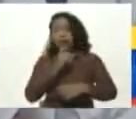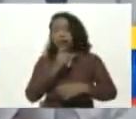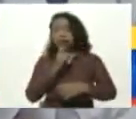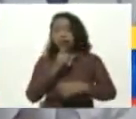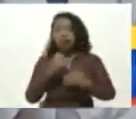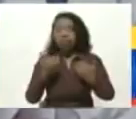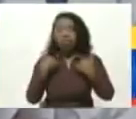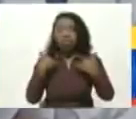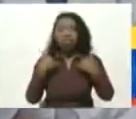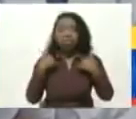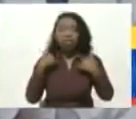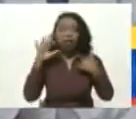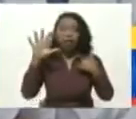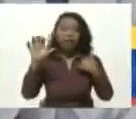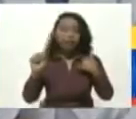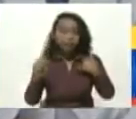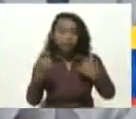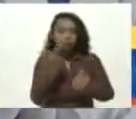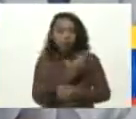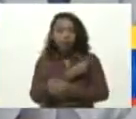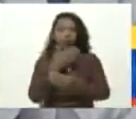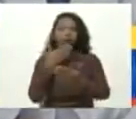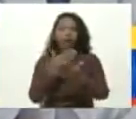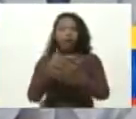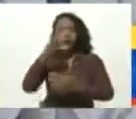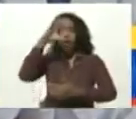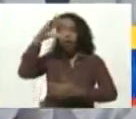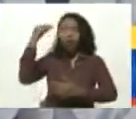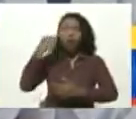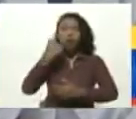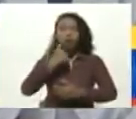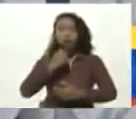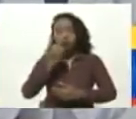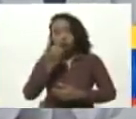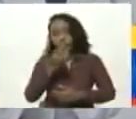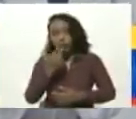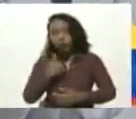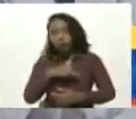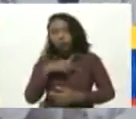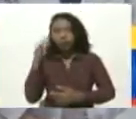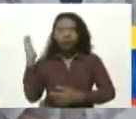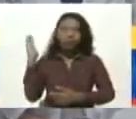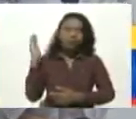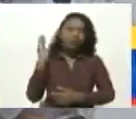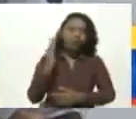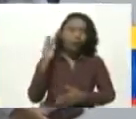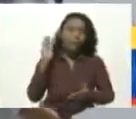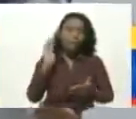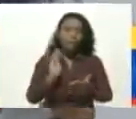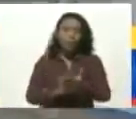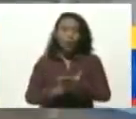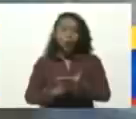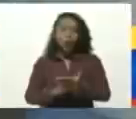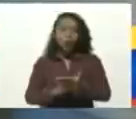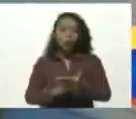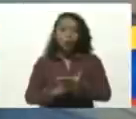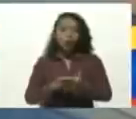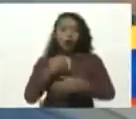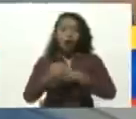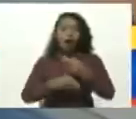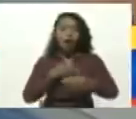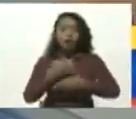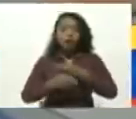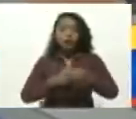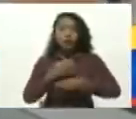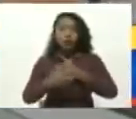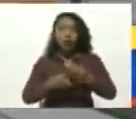la vacuna, que gracias a Dios, bueno, nosotros hemos venido aplicando acá en nuestro estado. Entonces,